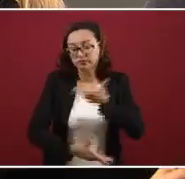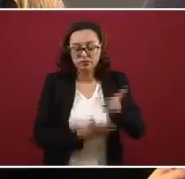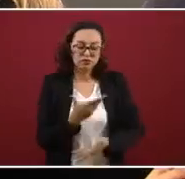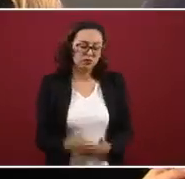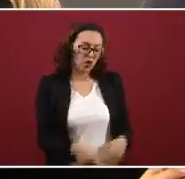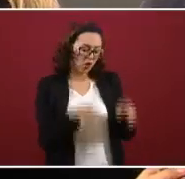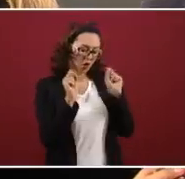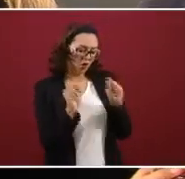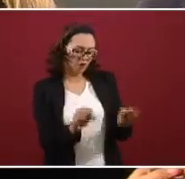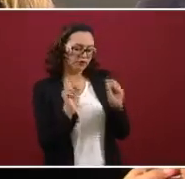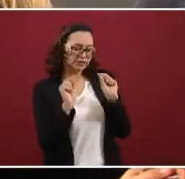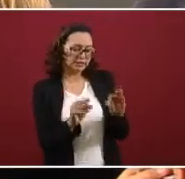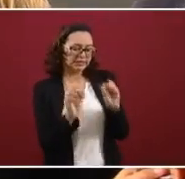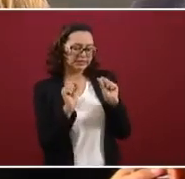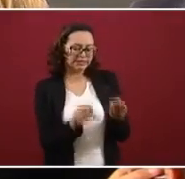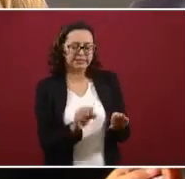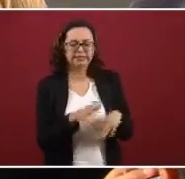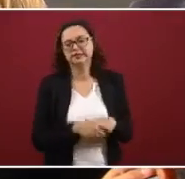atender las cosas